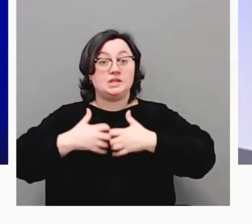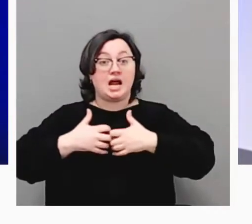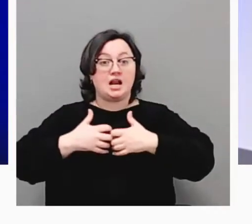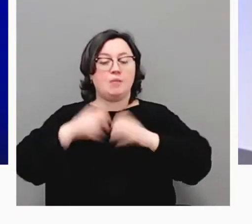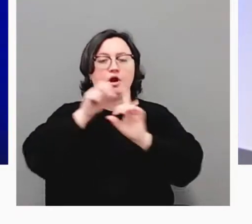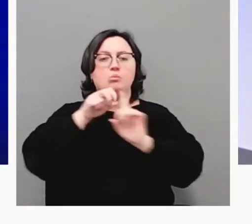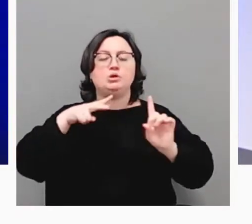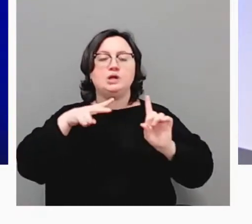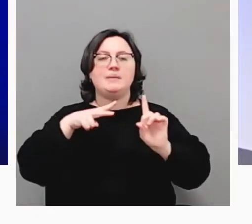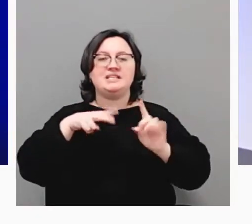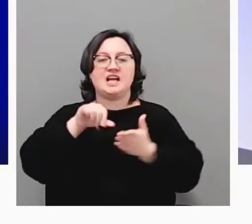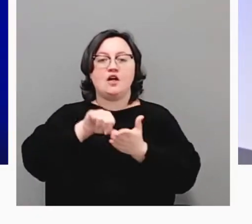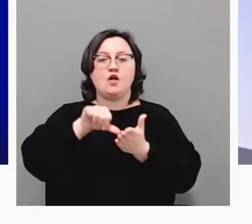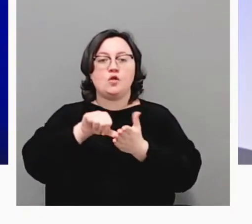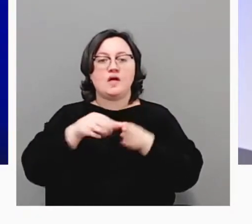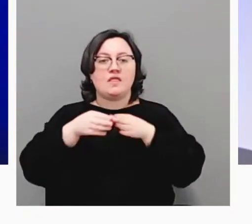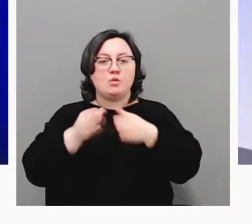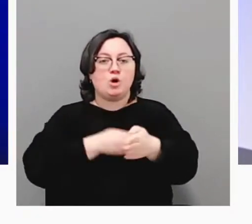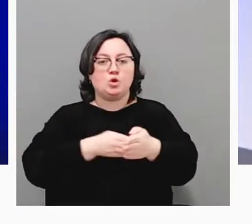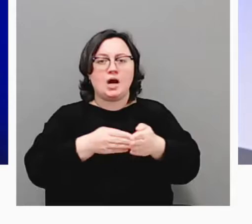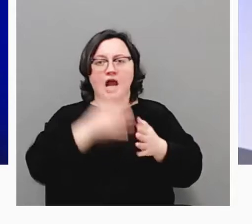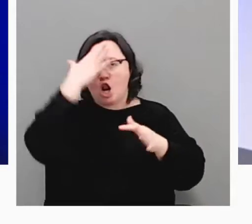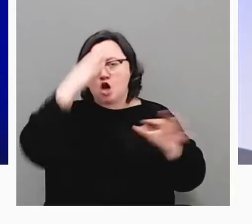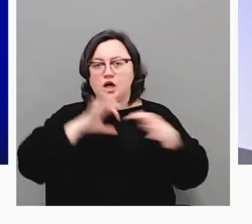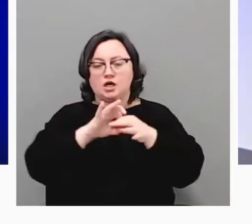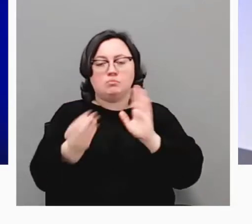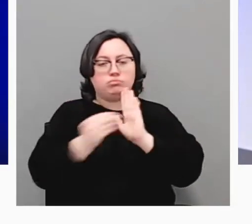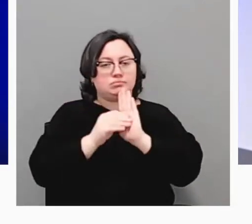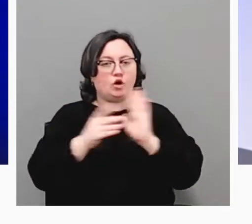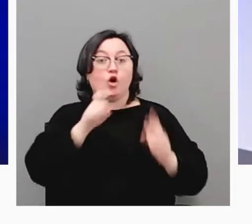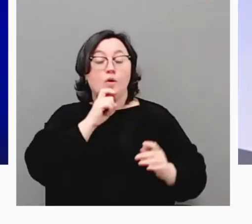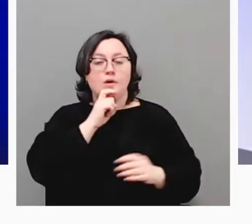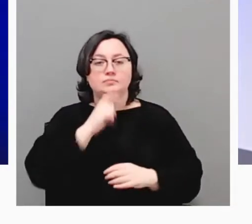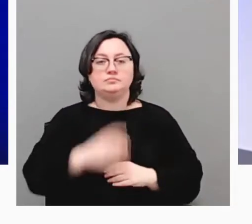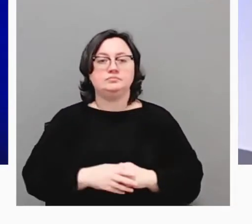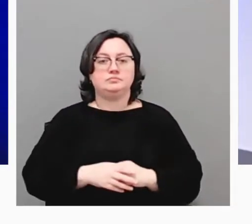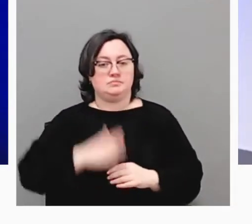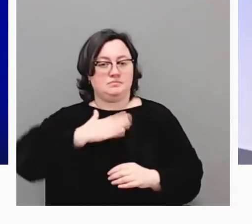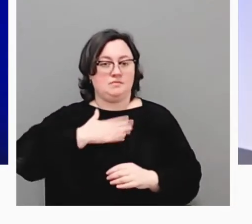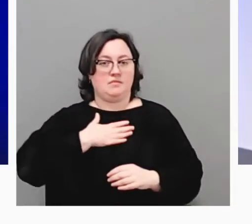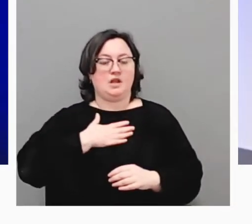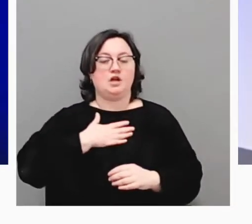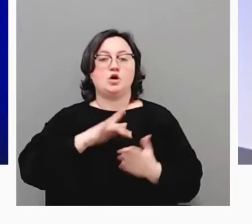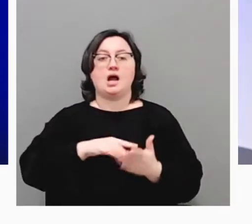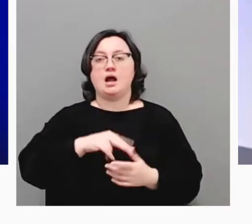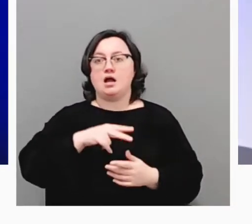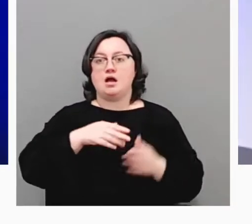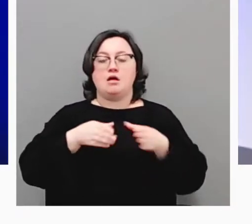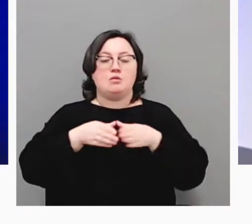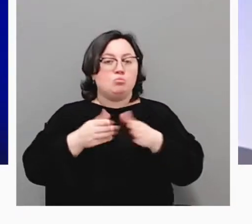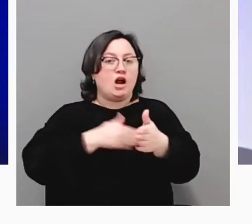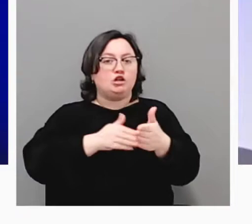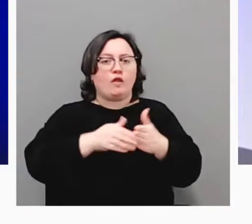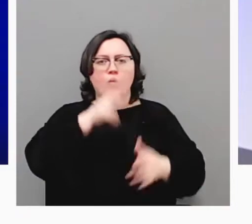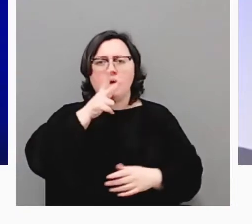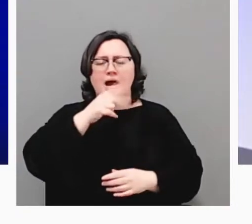de vista de lo que es la actividad portuaria, tenga un sentido, ¿no? Entonces, el puerto de Huelva es un puerto milenario, es un puerto que tiene muchísimo tiempo, pero